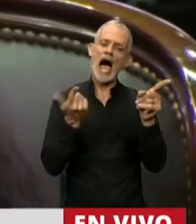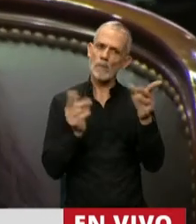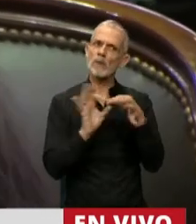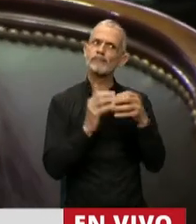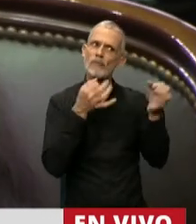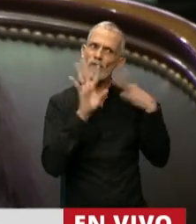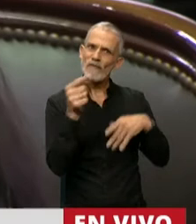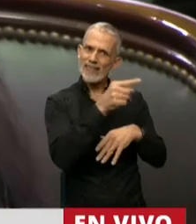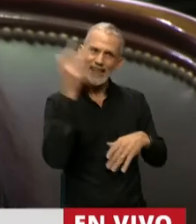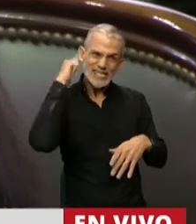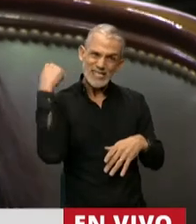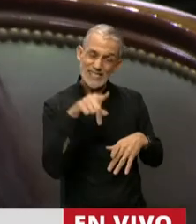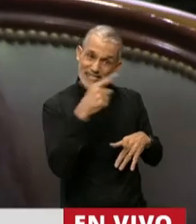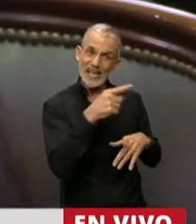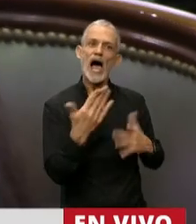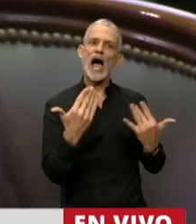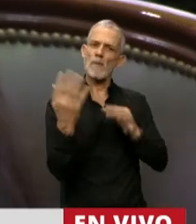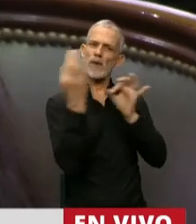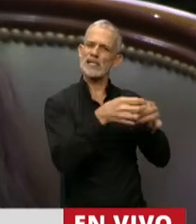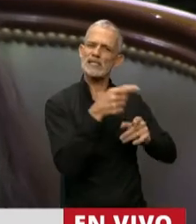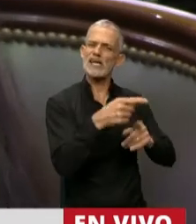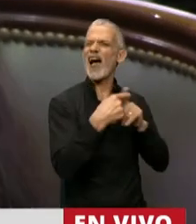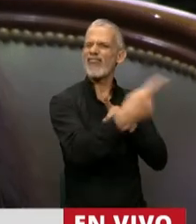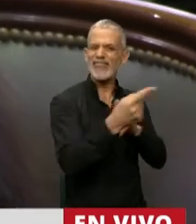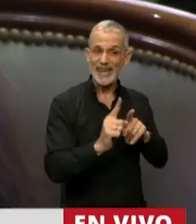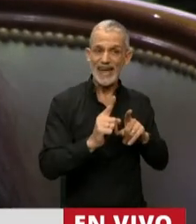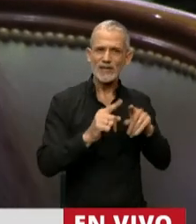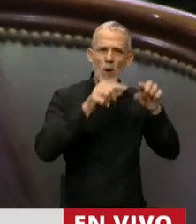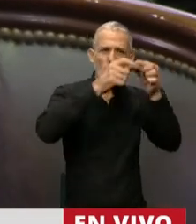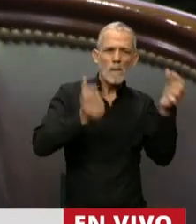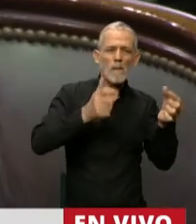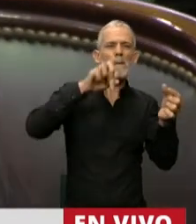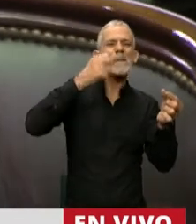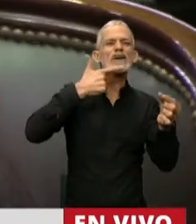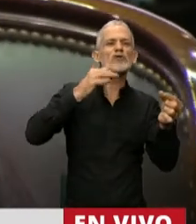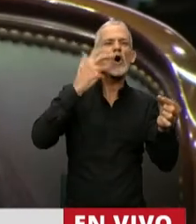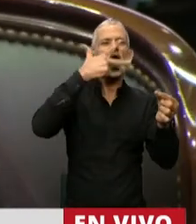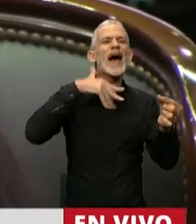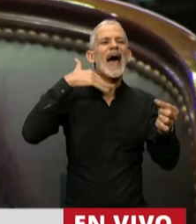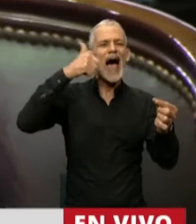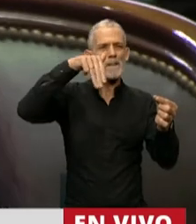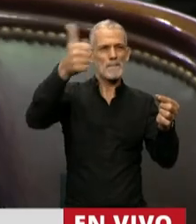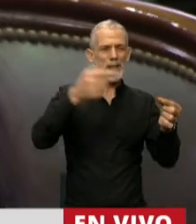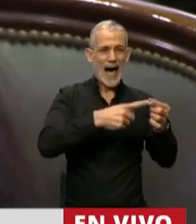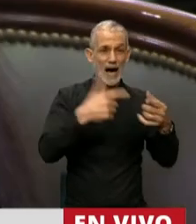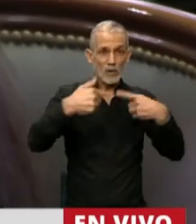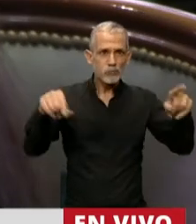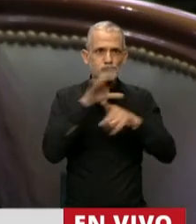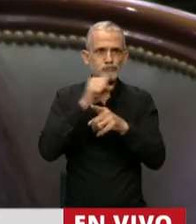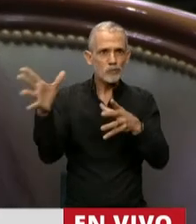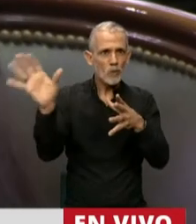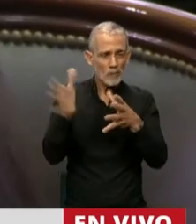nuestros mercados para poder hacer llegar de manera directa por el paso de Jama los productos cítricos de todo el noroeste